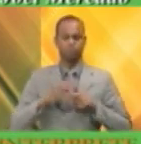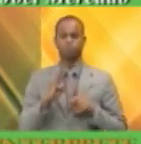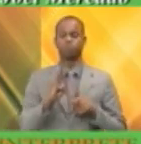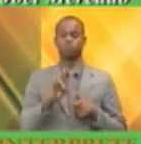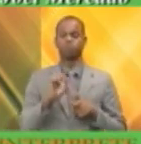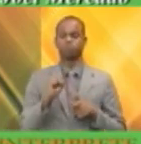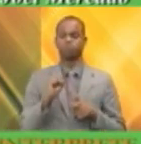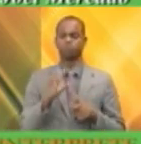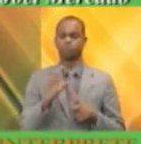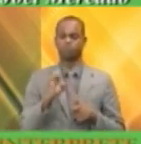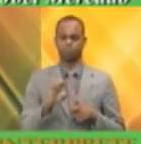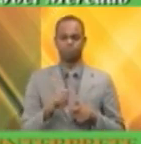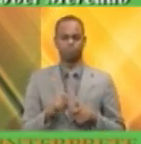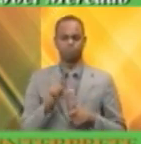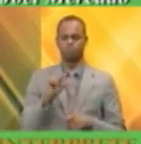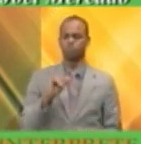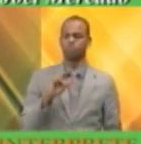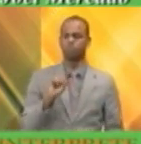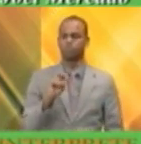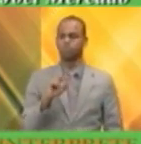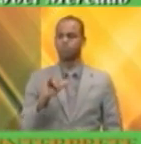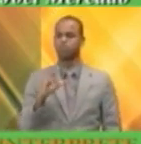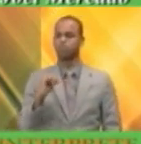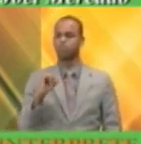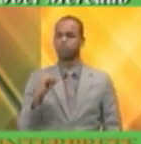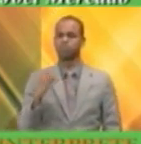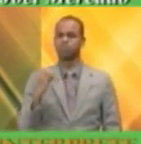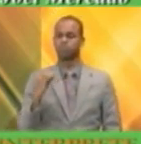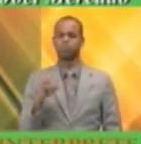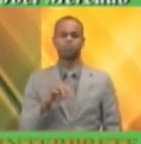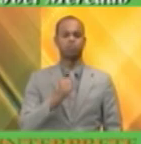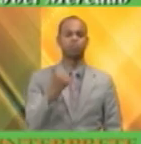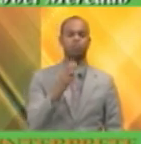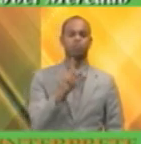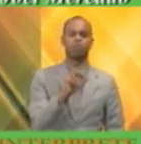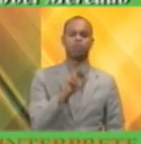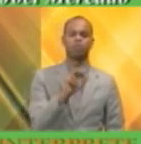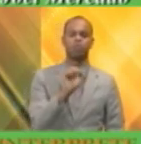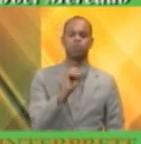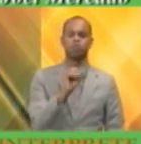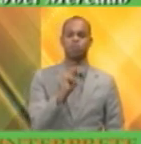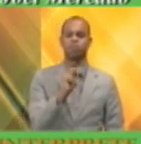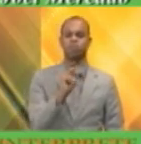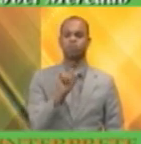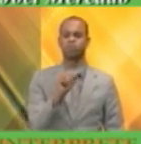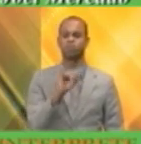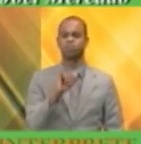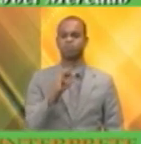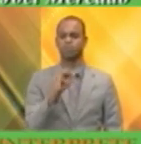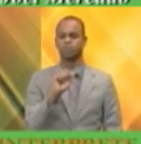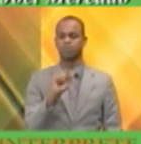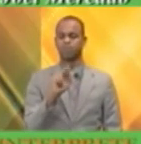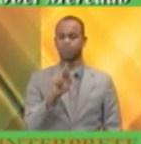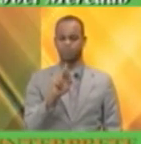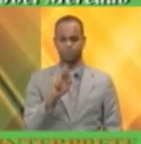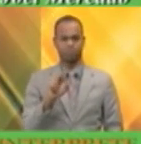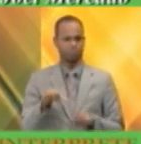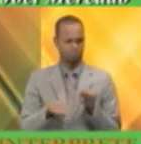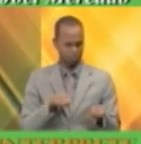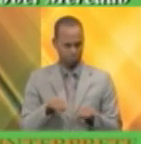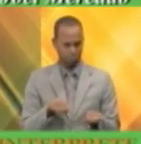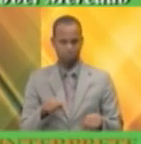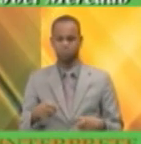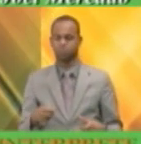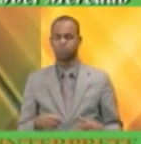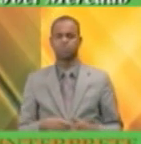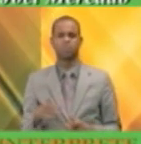Luis Vicioso cogió bronce y el ciclista Ronnie Minier cogió plata. Y esa delegación estuvo